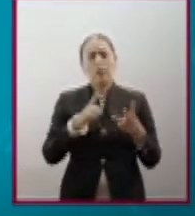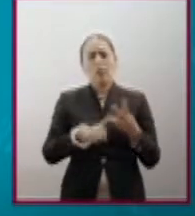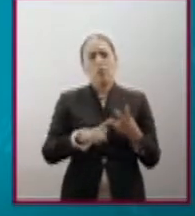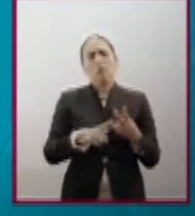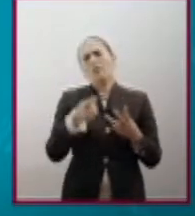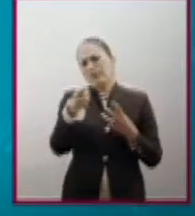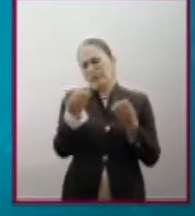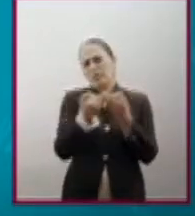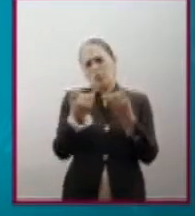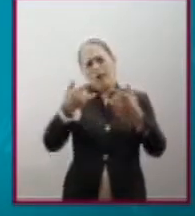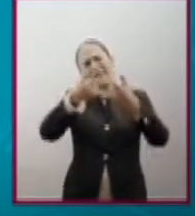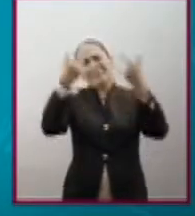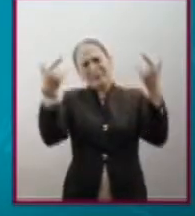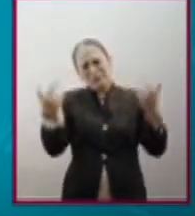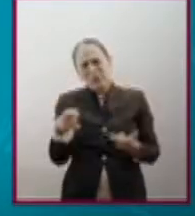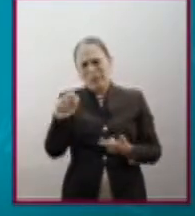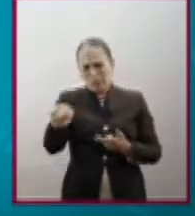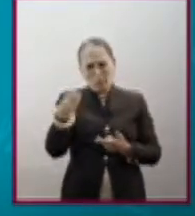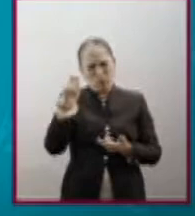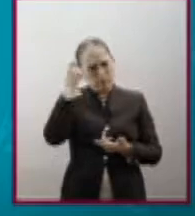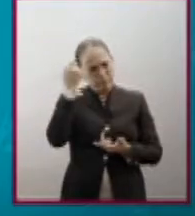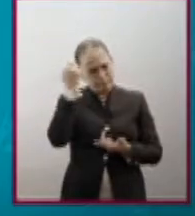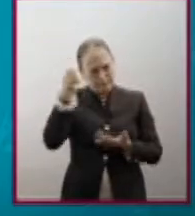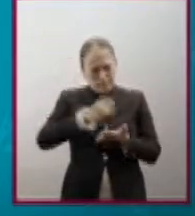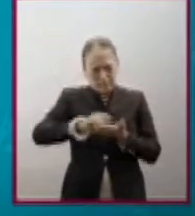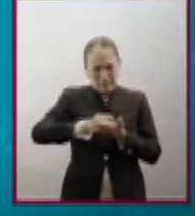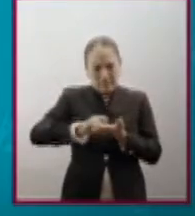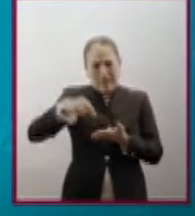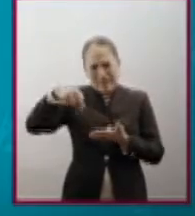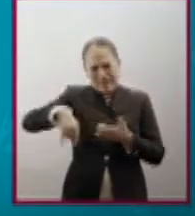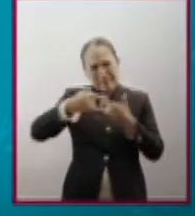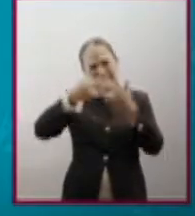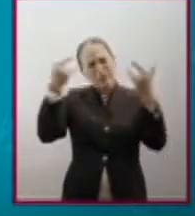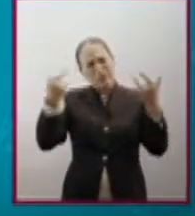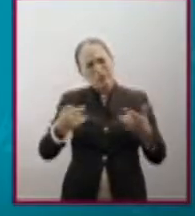¿Podrías escribir una historia que nos ayude a desarrollar nuestra conciencia histórica?